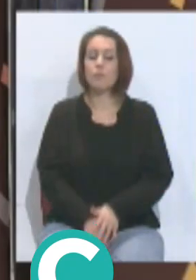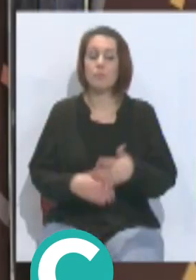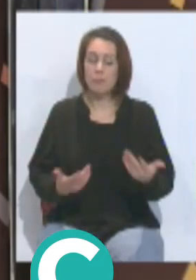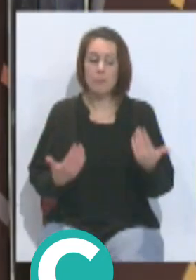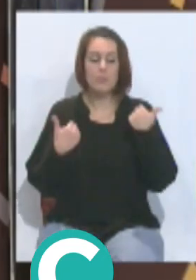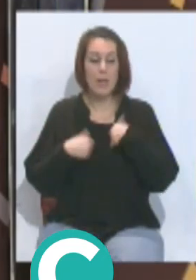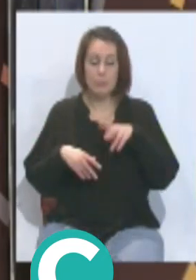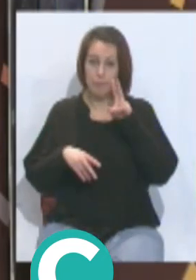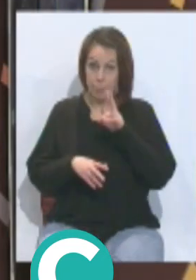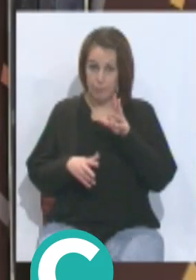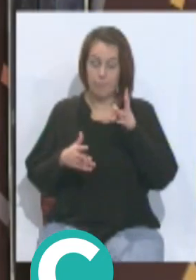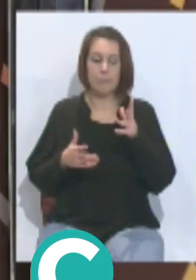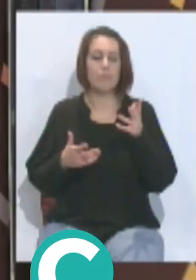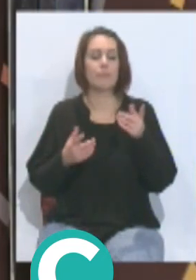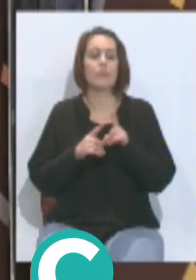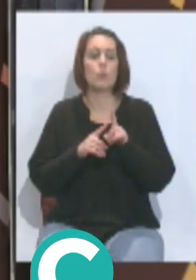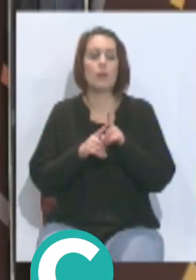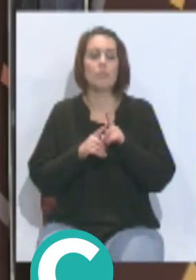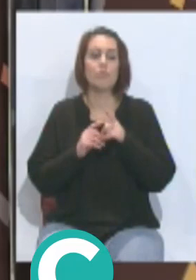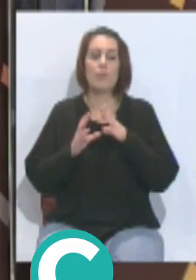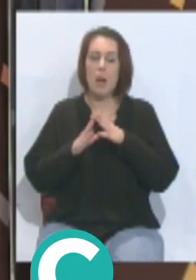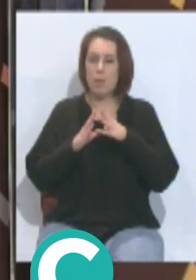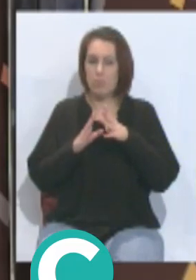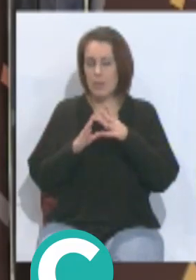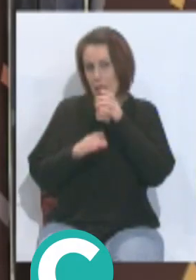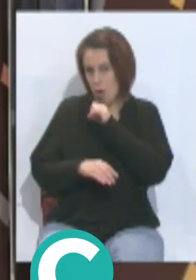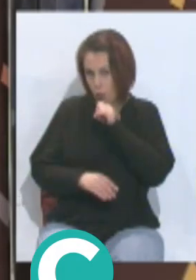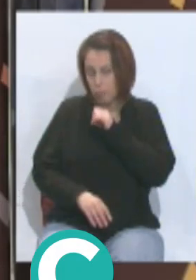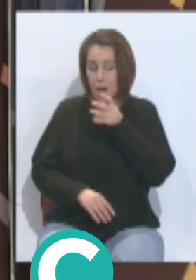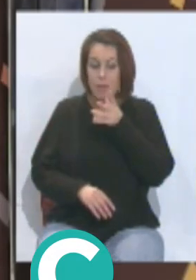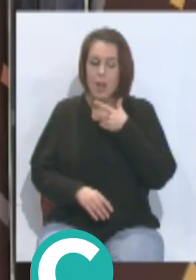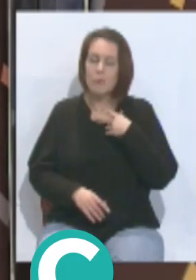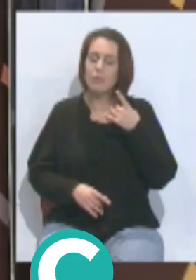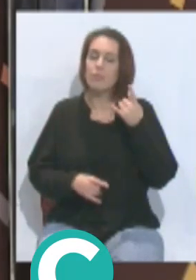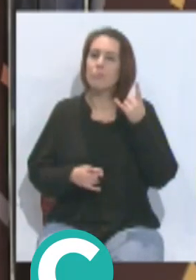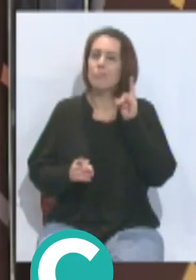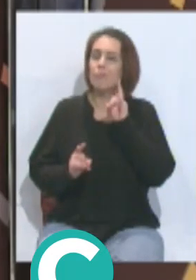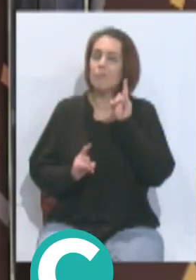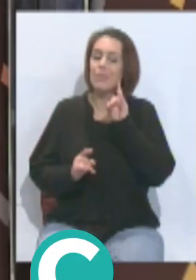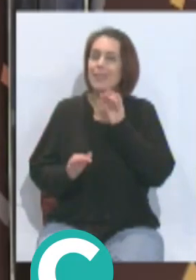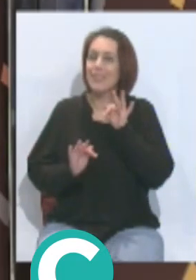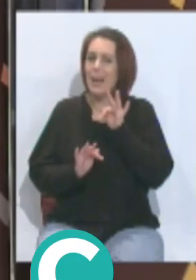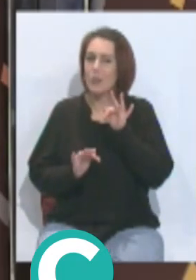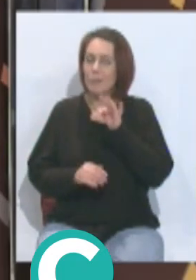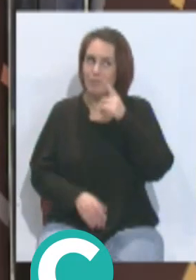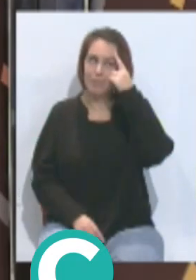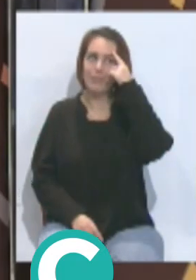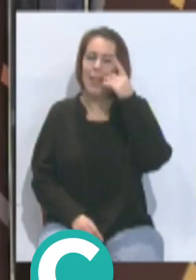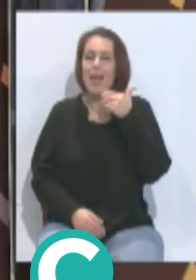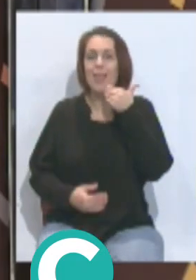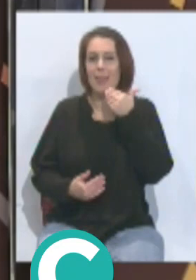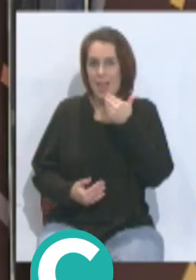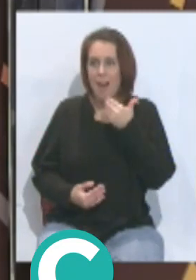Bueno, pues ya ven, entonando ese vaporcito, nosotros ahora, bueno, pues nos quedamos con el sonido desde el teatro, gracias también a la